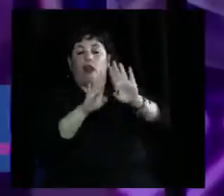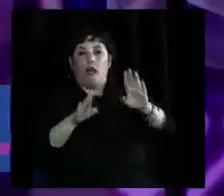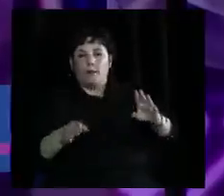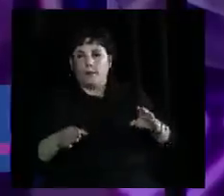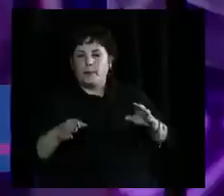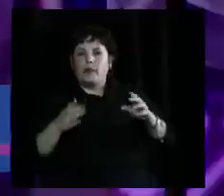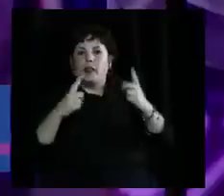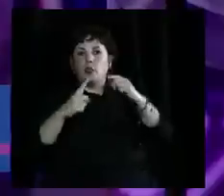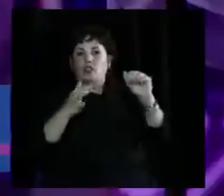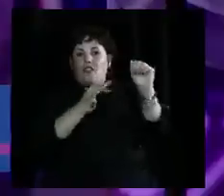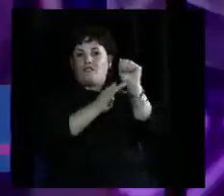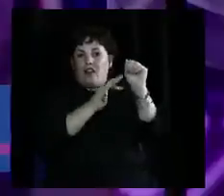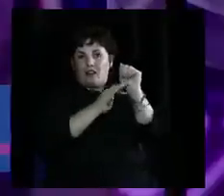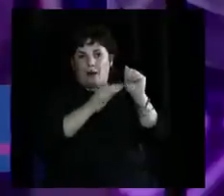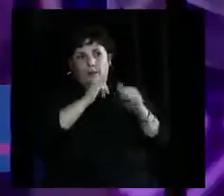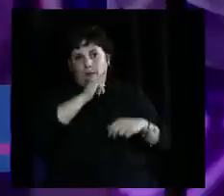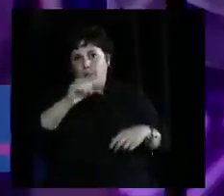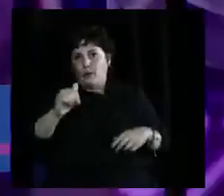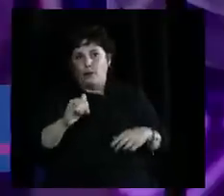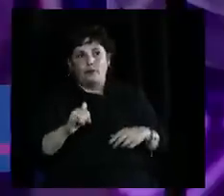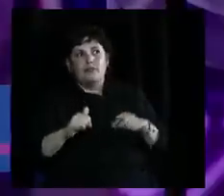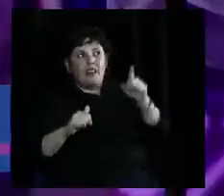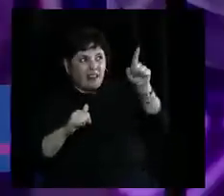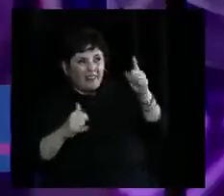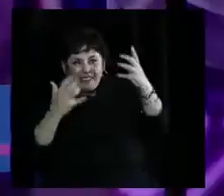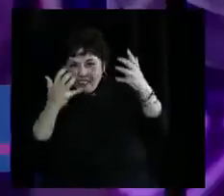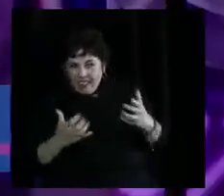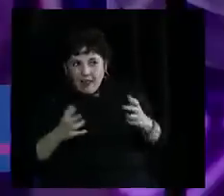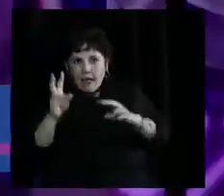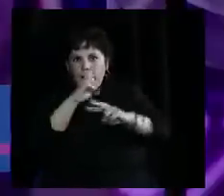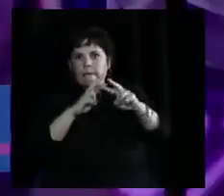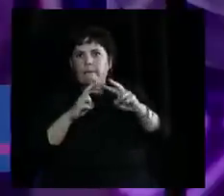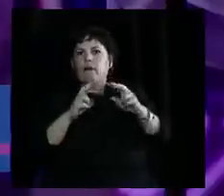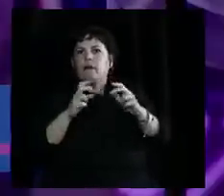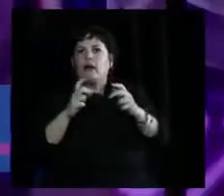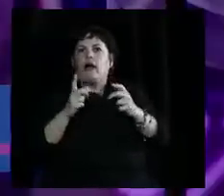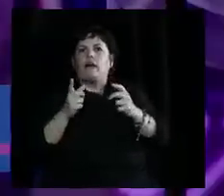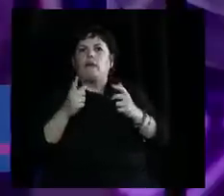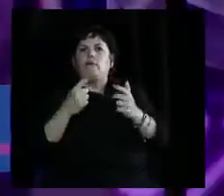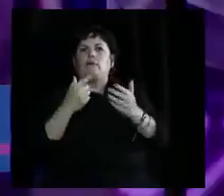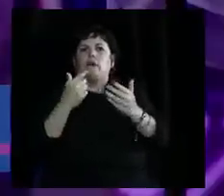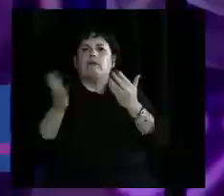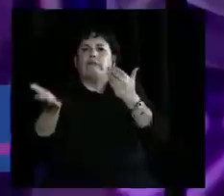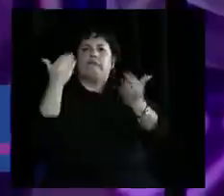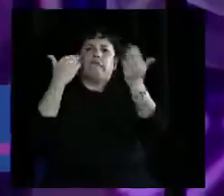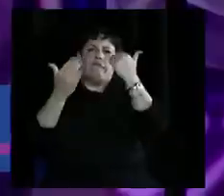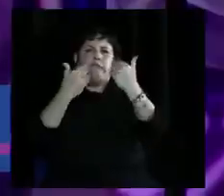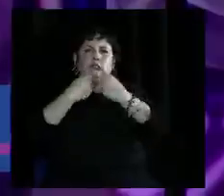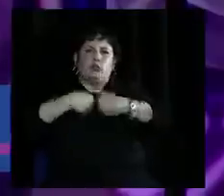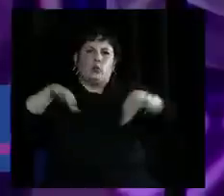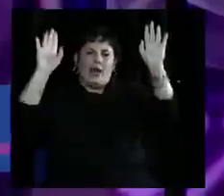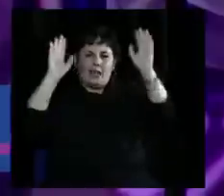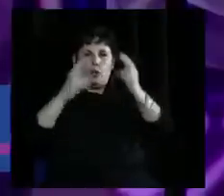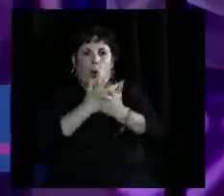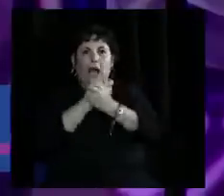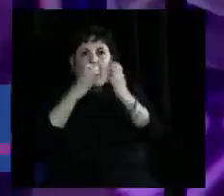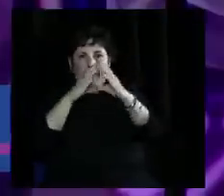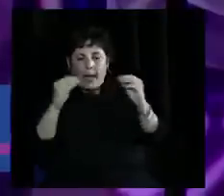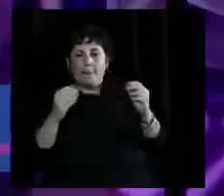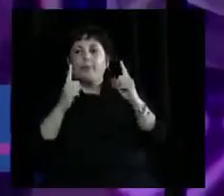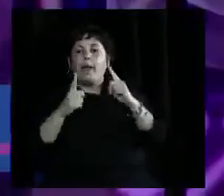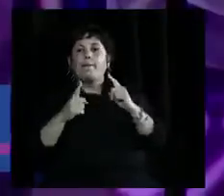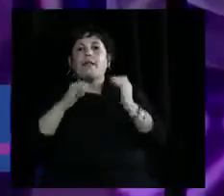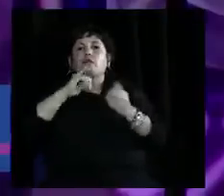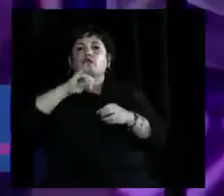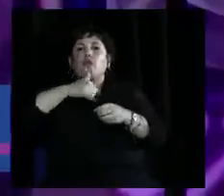que FANCAP denunció como, bueno, está intentando desmantelar la ANCAP. Después SUTEL, el impacto que tuvo la